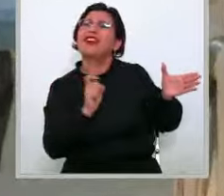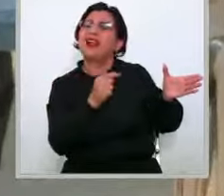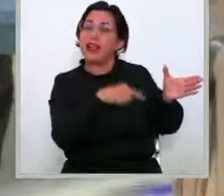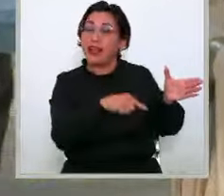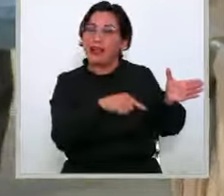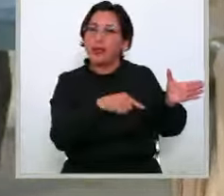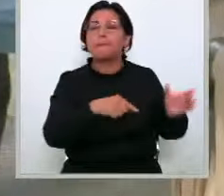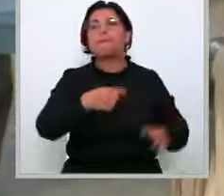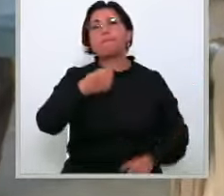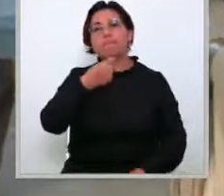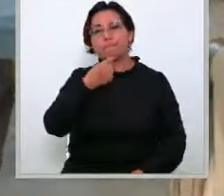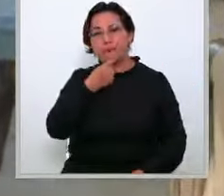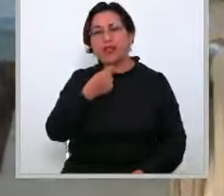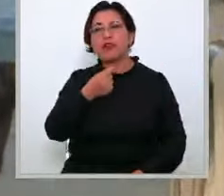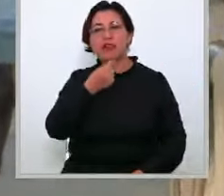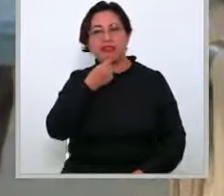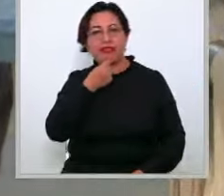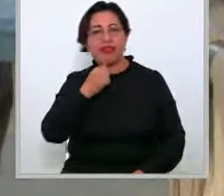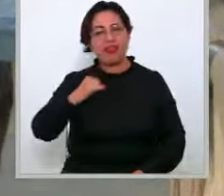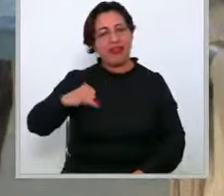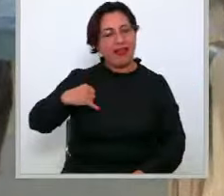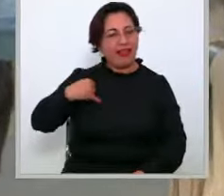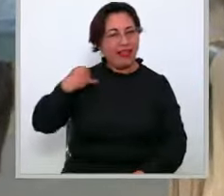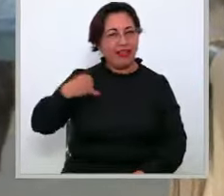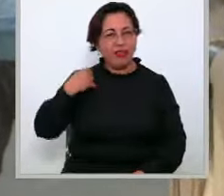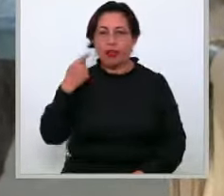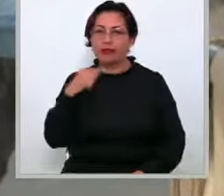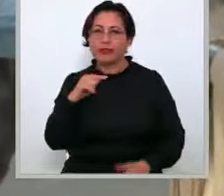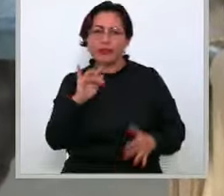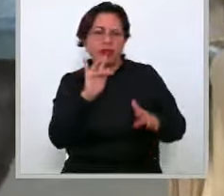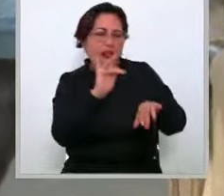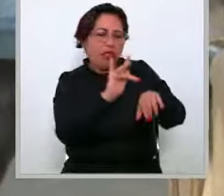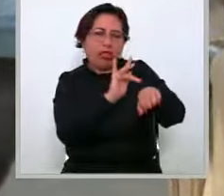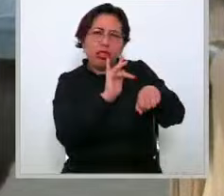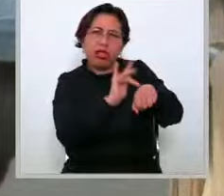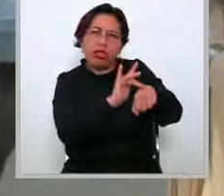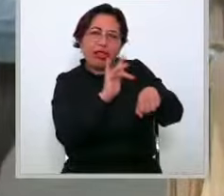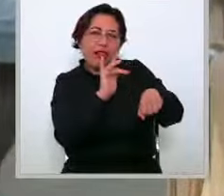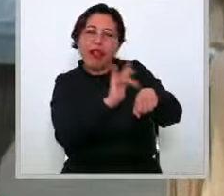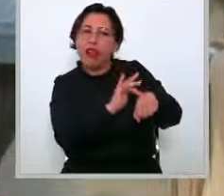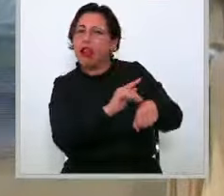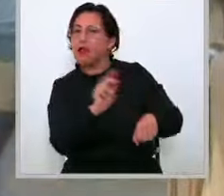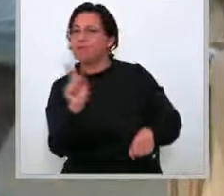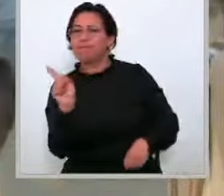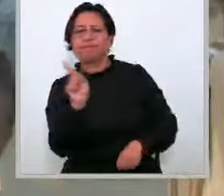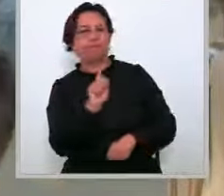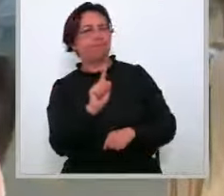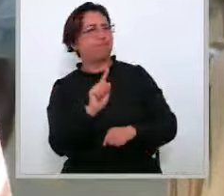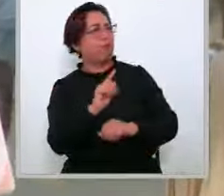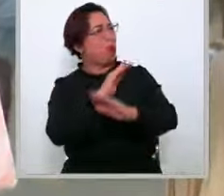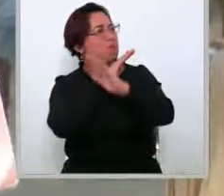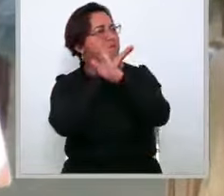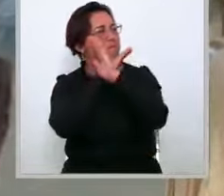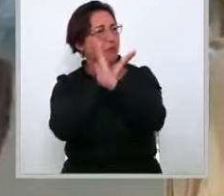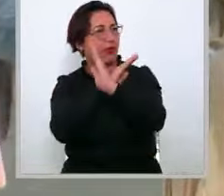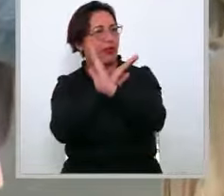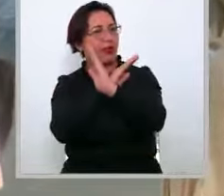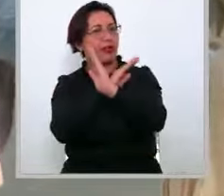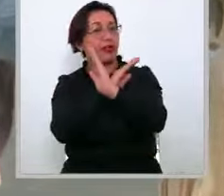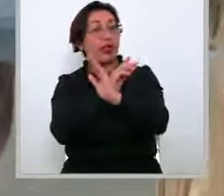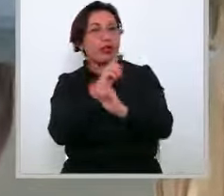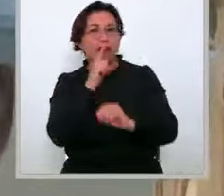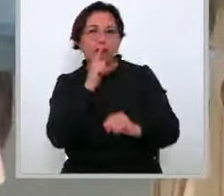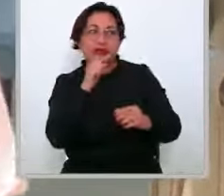que los niños, niñas y adolescentes nunca hay que dejarnos tocar y si nos dicen que guardemos ese secreto, jamás lo